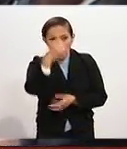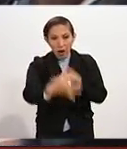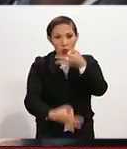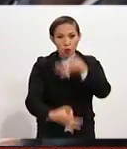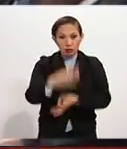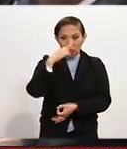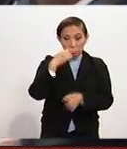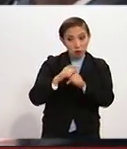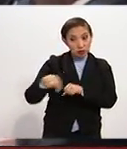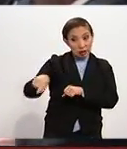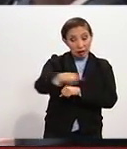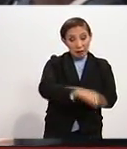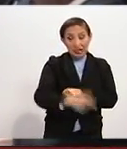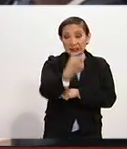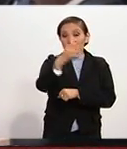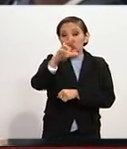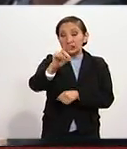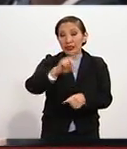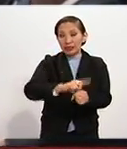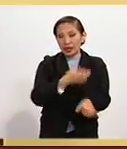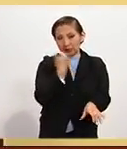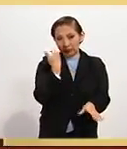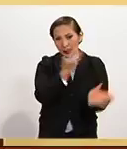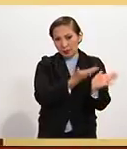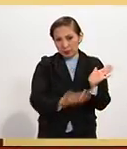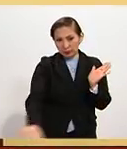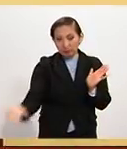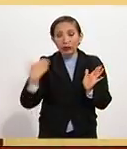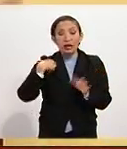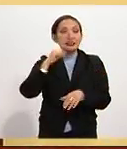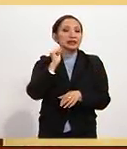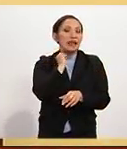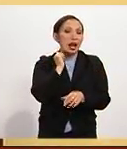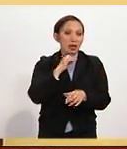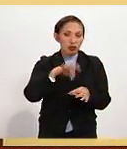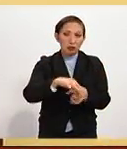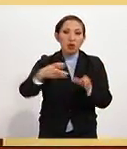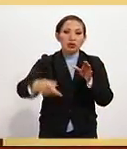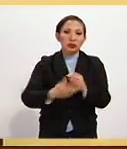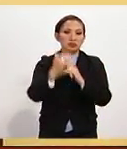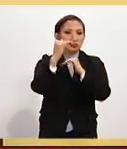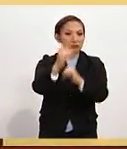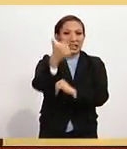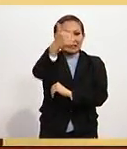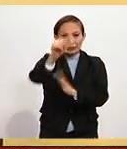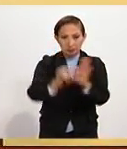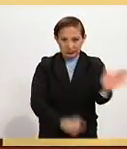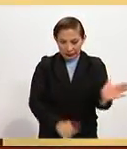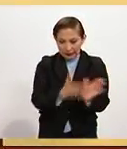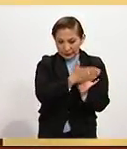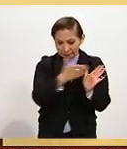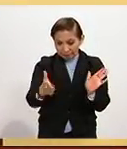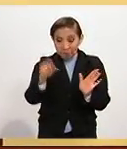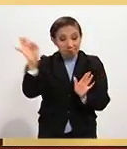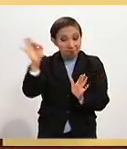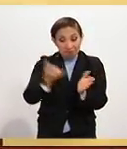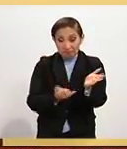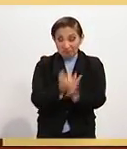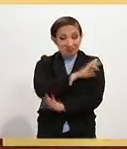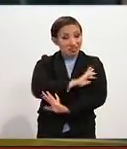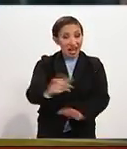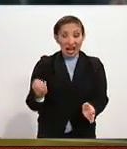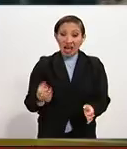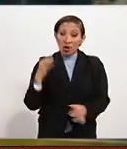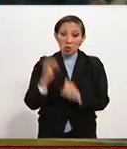que durará 180 días. El Senado volverá a votar en un periodo máximo de 6 meses. Y si decide destituirla de